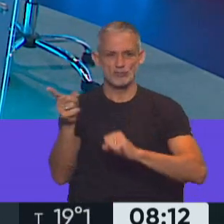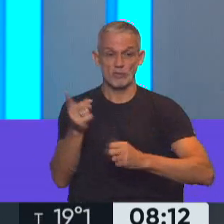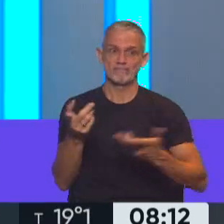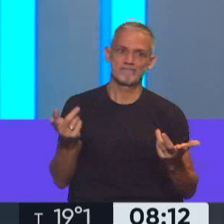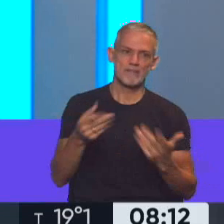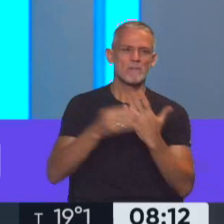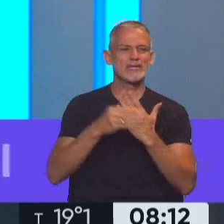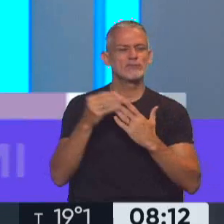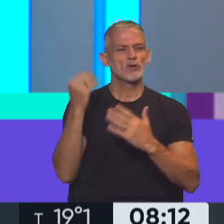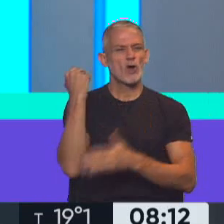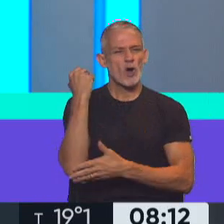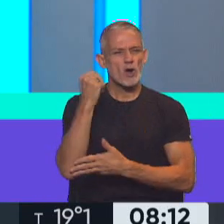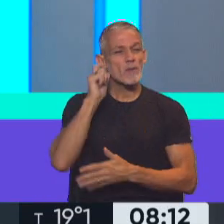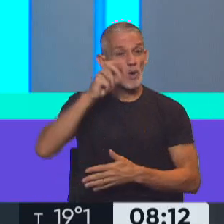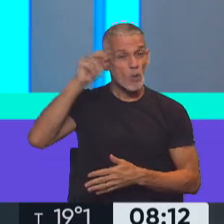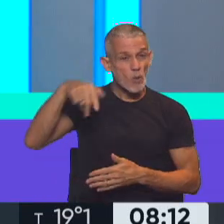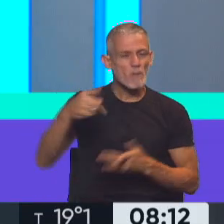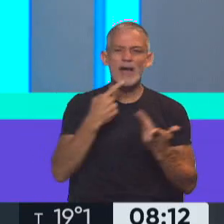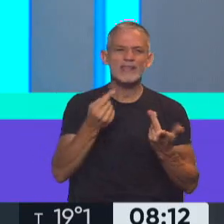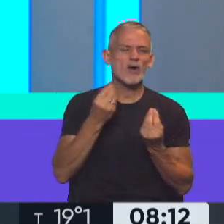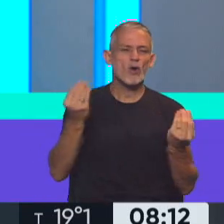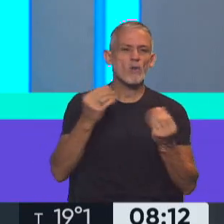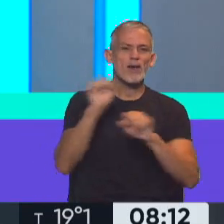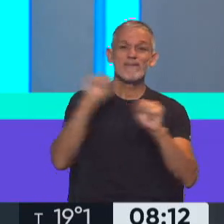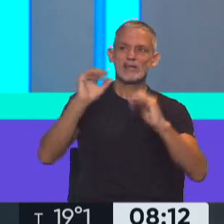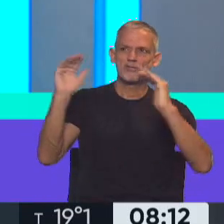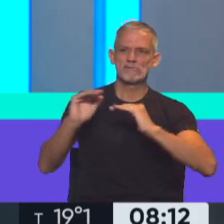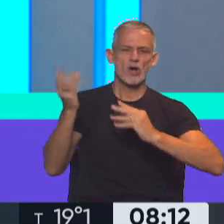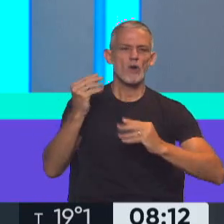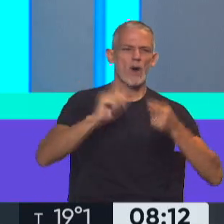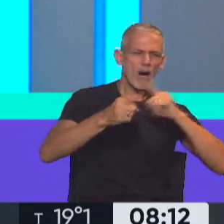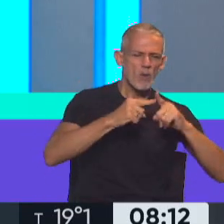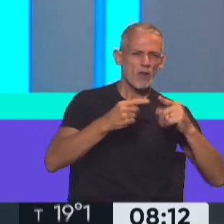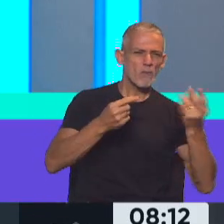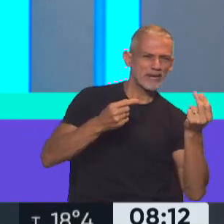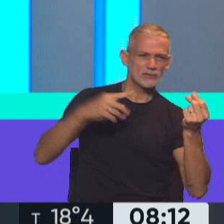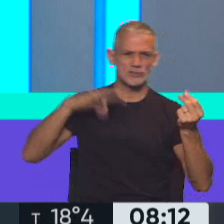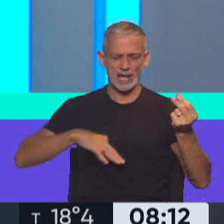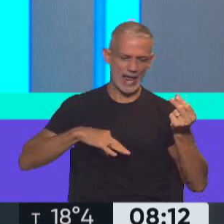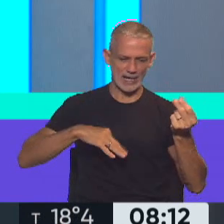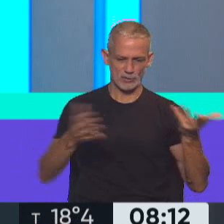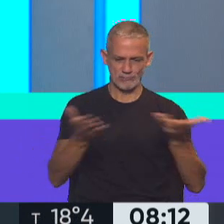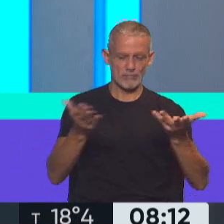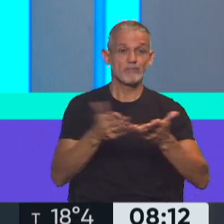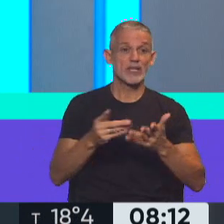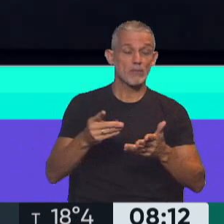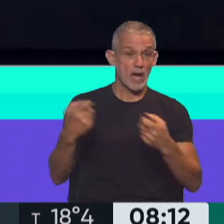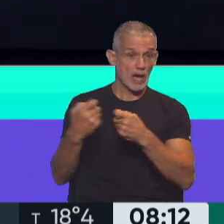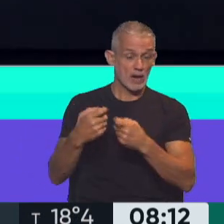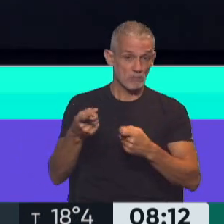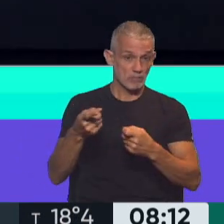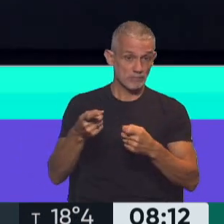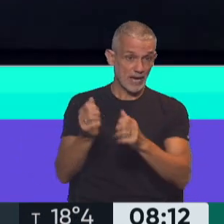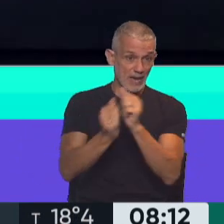Martín Guzmán el viernes decía que una de las formas de combatirla va a ser con un acuerdo de precios y salarios. ¿Las pymes están esperando una convocatoria o a